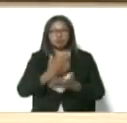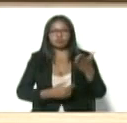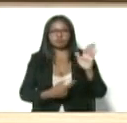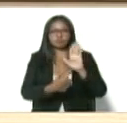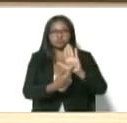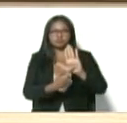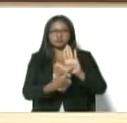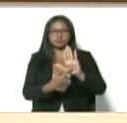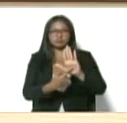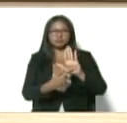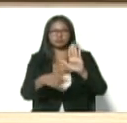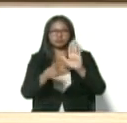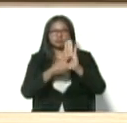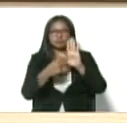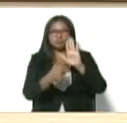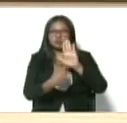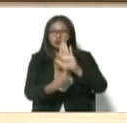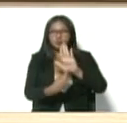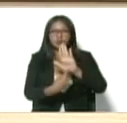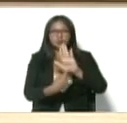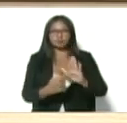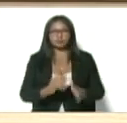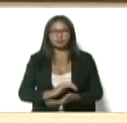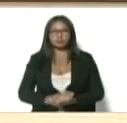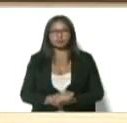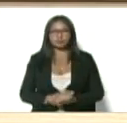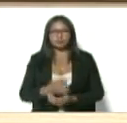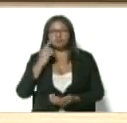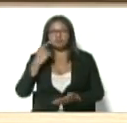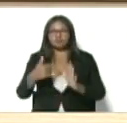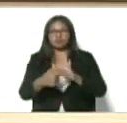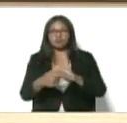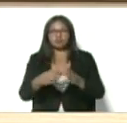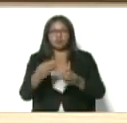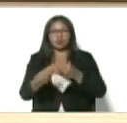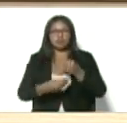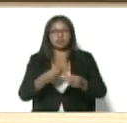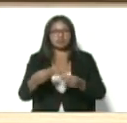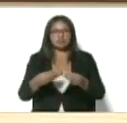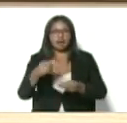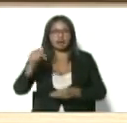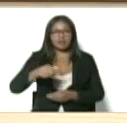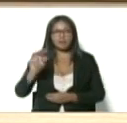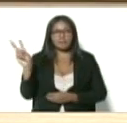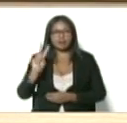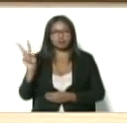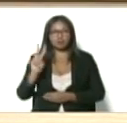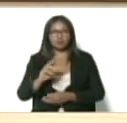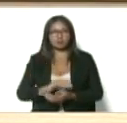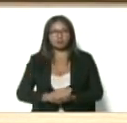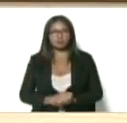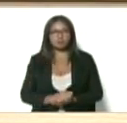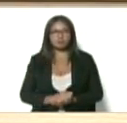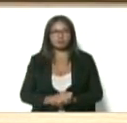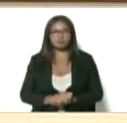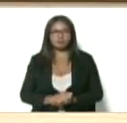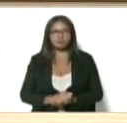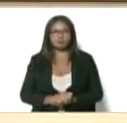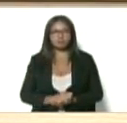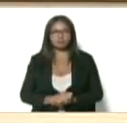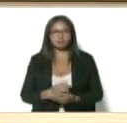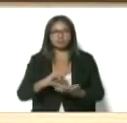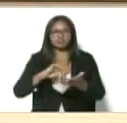por medio del cual procedo a crear en venezuela' lo que